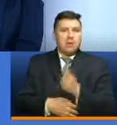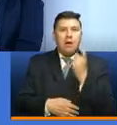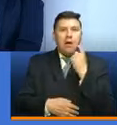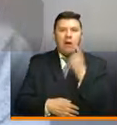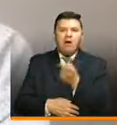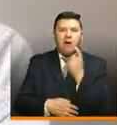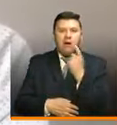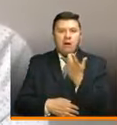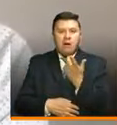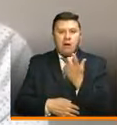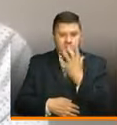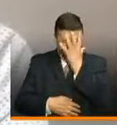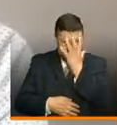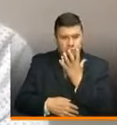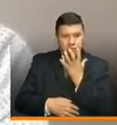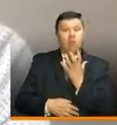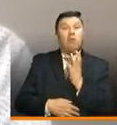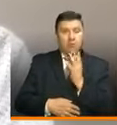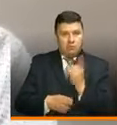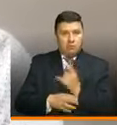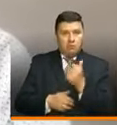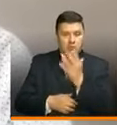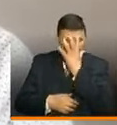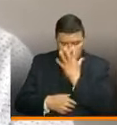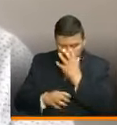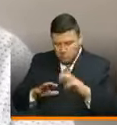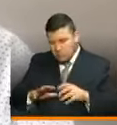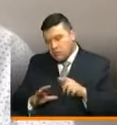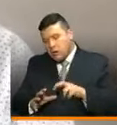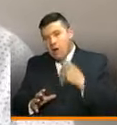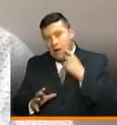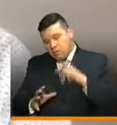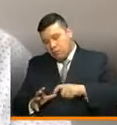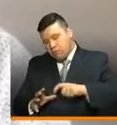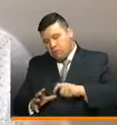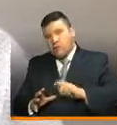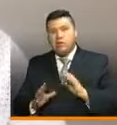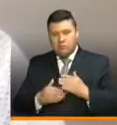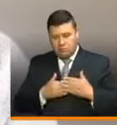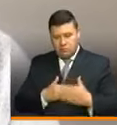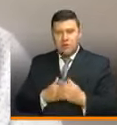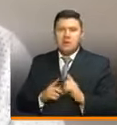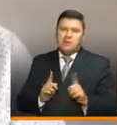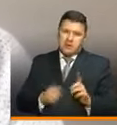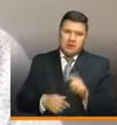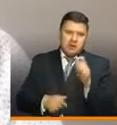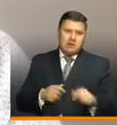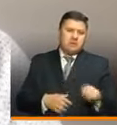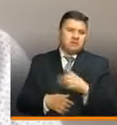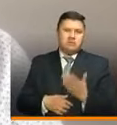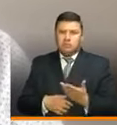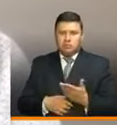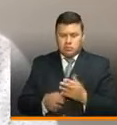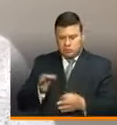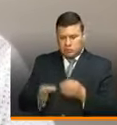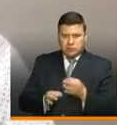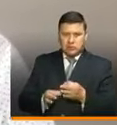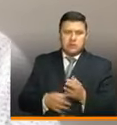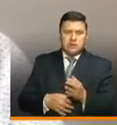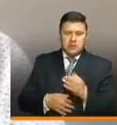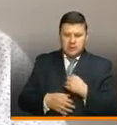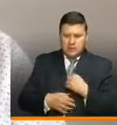odontólogos. Estas máscaras, por ejemplo, podrán ser una muy buena alternativa para odontólogos en adelante, pero también para las personas que hacen el cuidado personal,